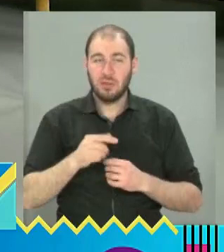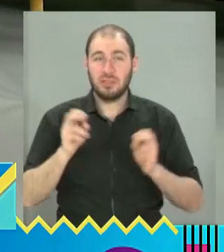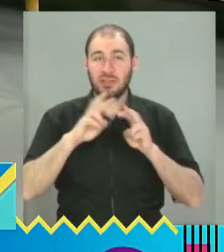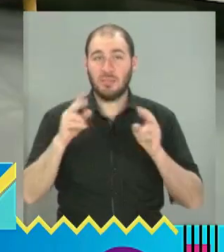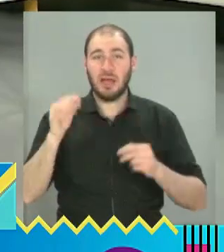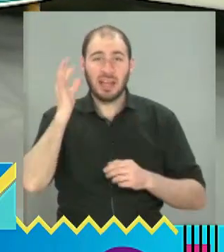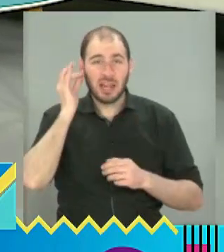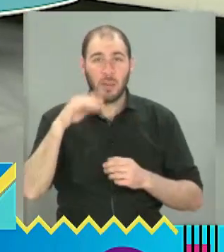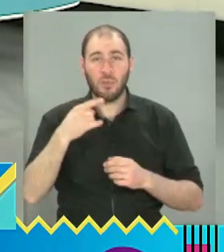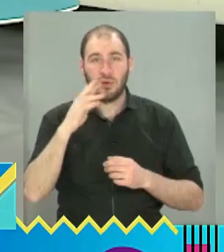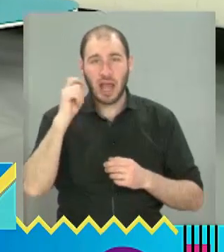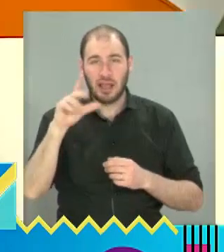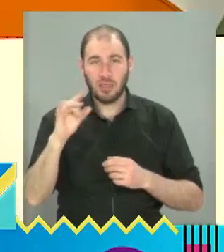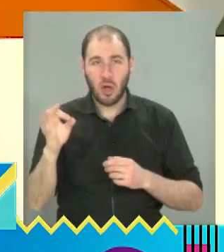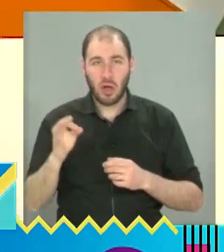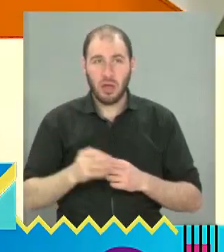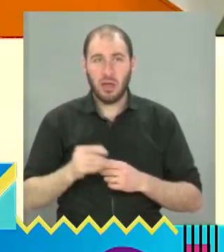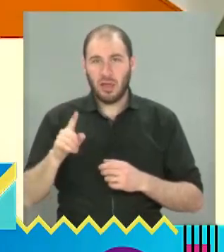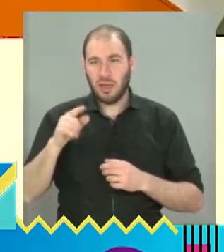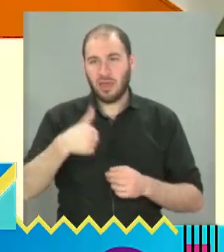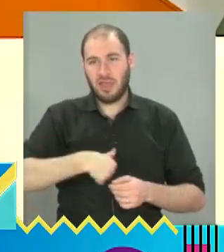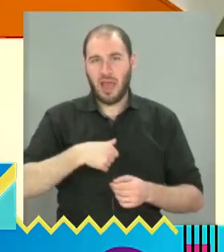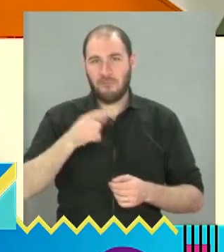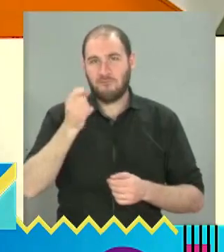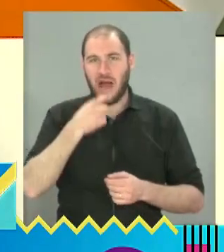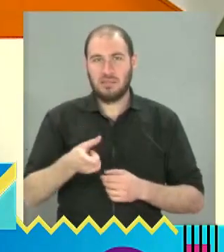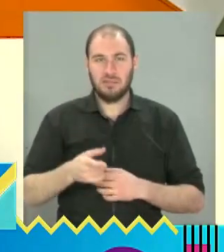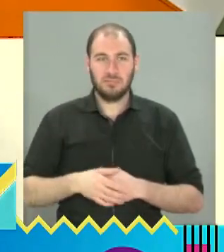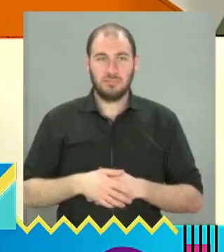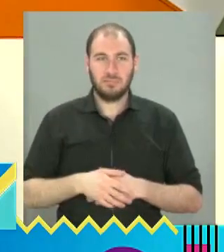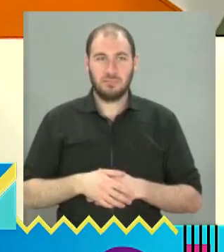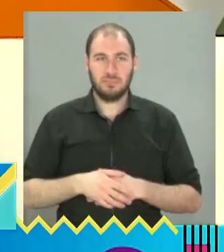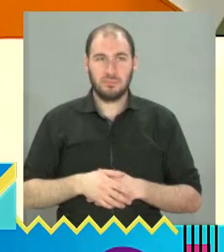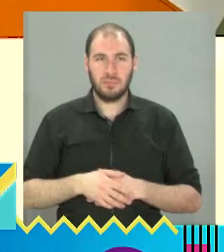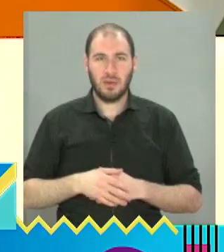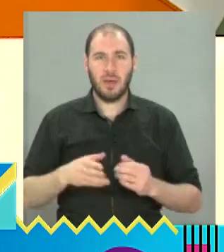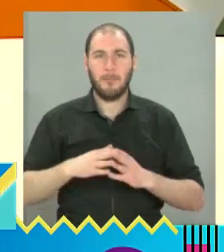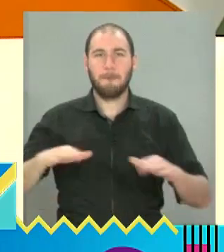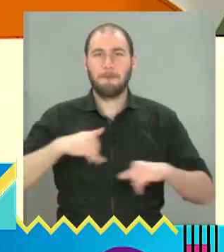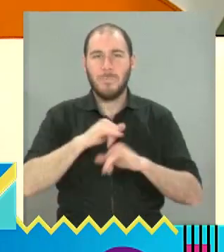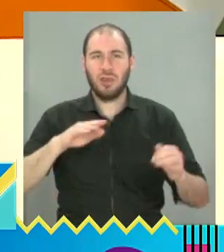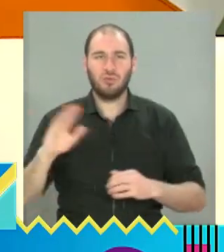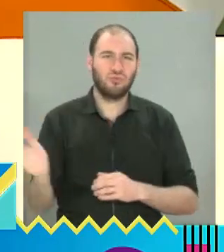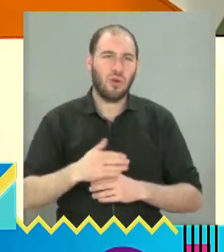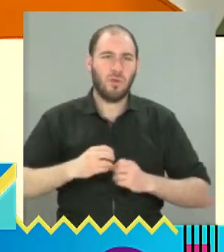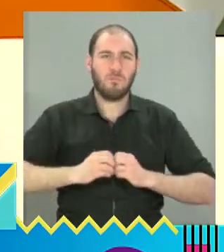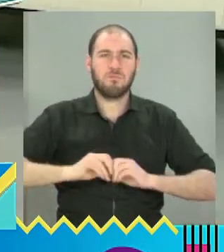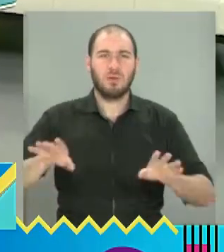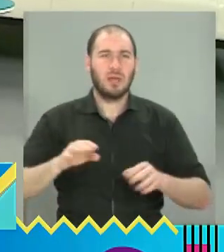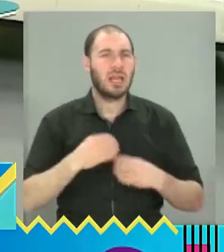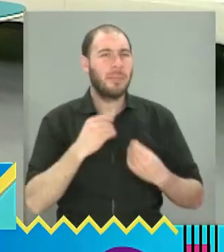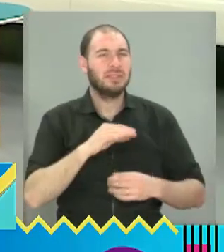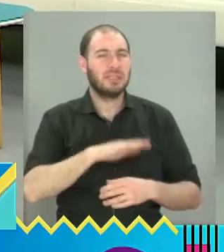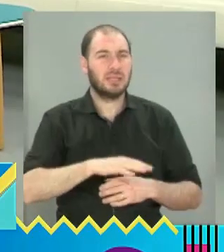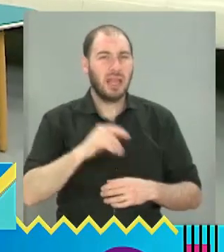caso de la nena de Murialdo, que fue fácilmente identificable, que salió por todos los medios. ¿Qué sucede con la nena?